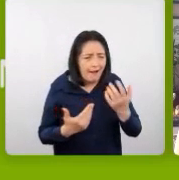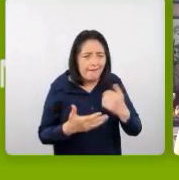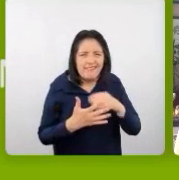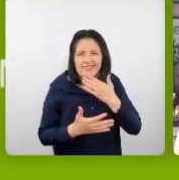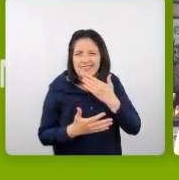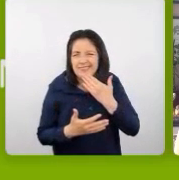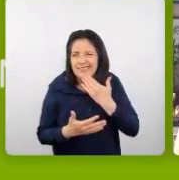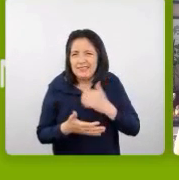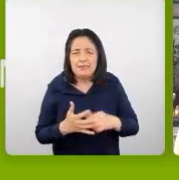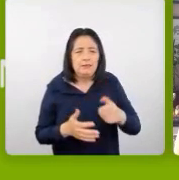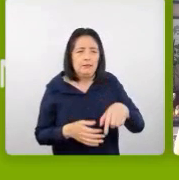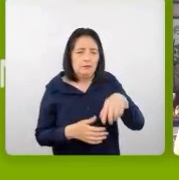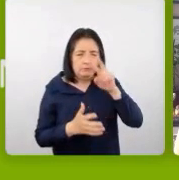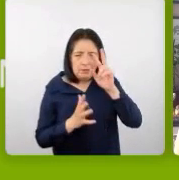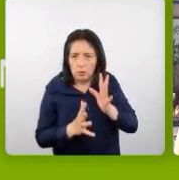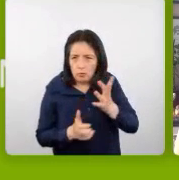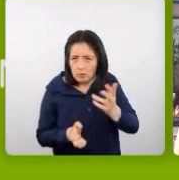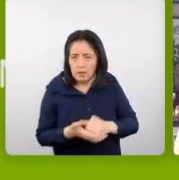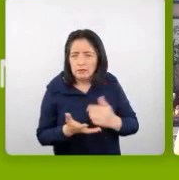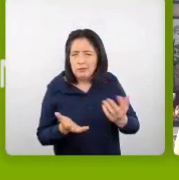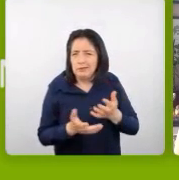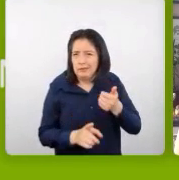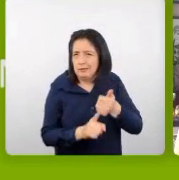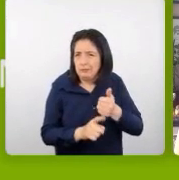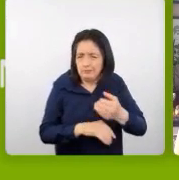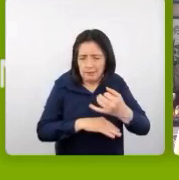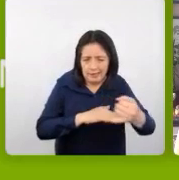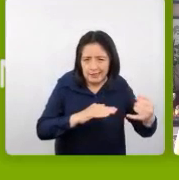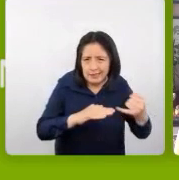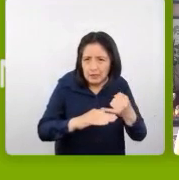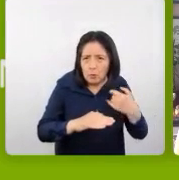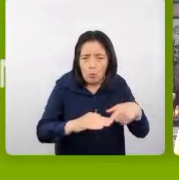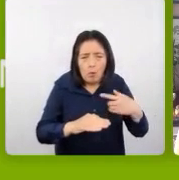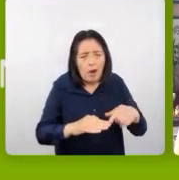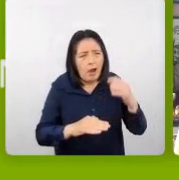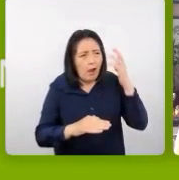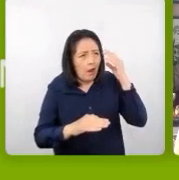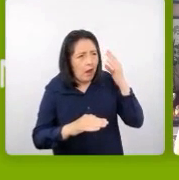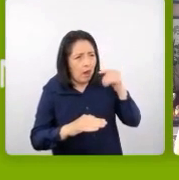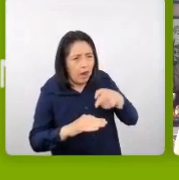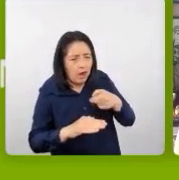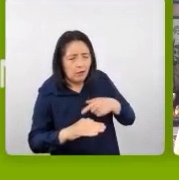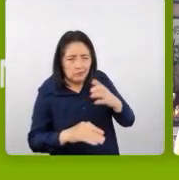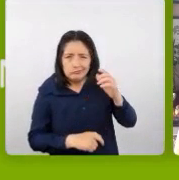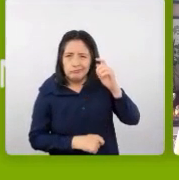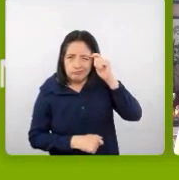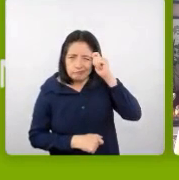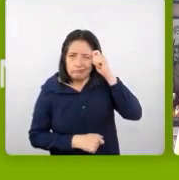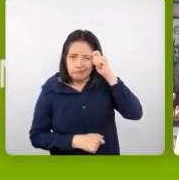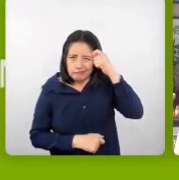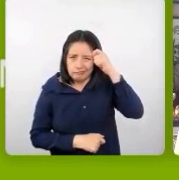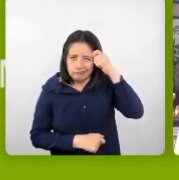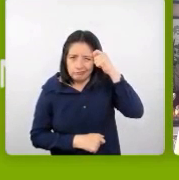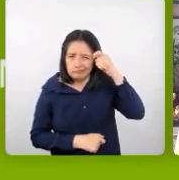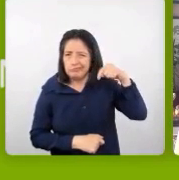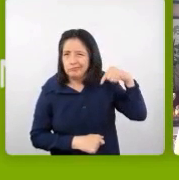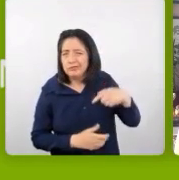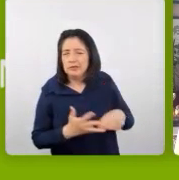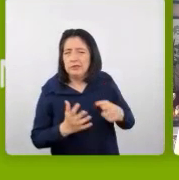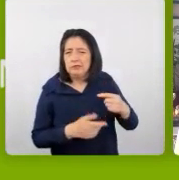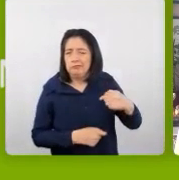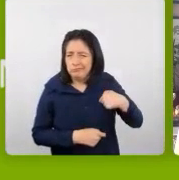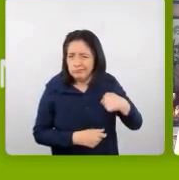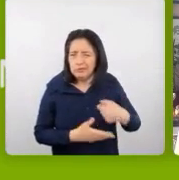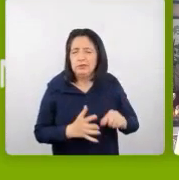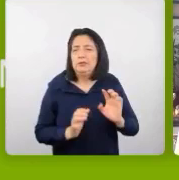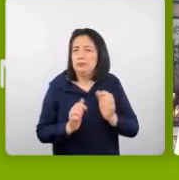nuestros connacionales en la propia isla, era una experiencia que los había grabado, lo tenían grabado. Y era genial porque